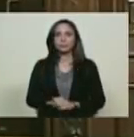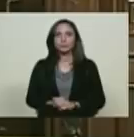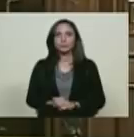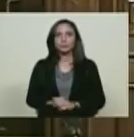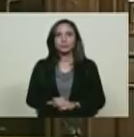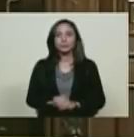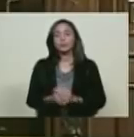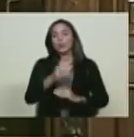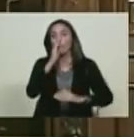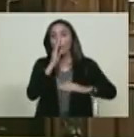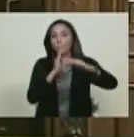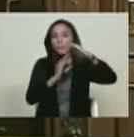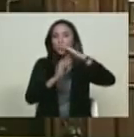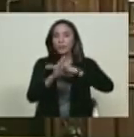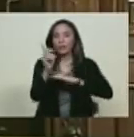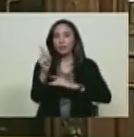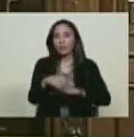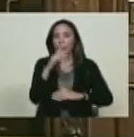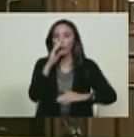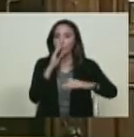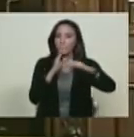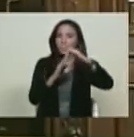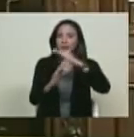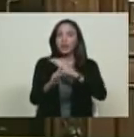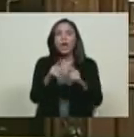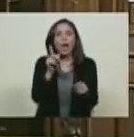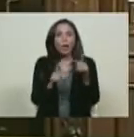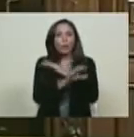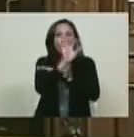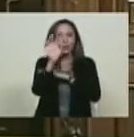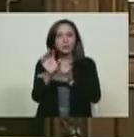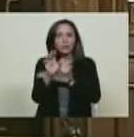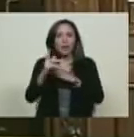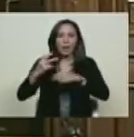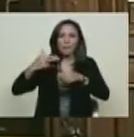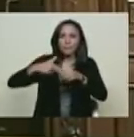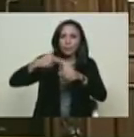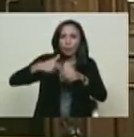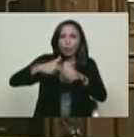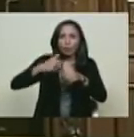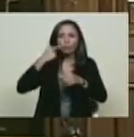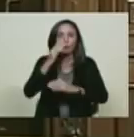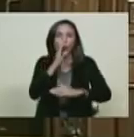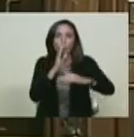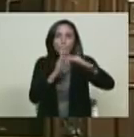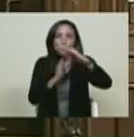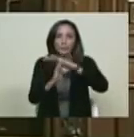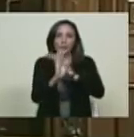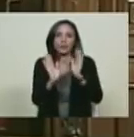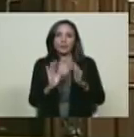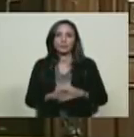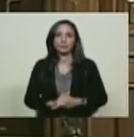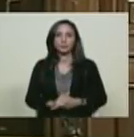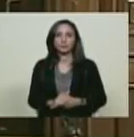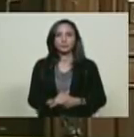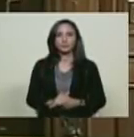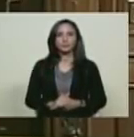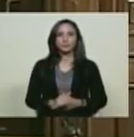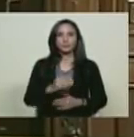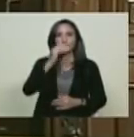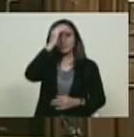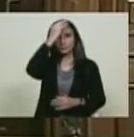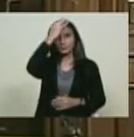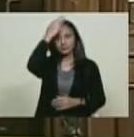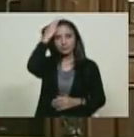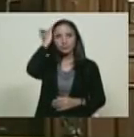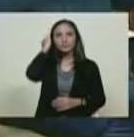La humildad. ¿Sabes qué reconocen los países petroleros? La humildad de tu liderazgo.